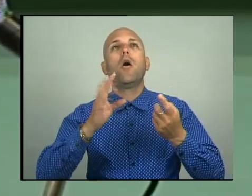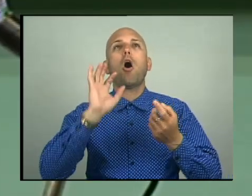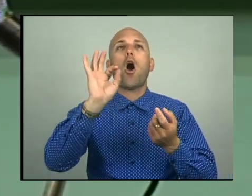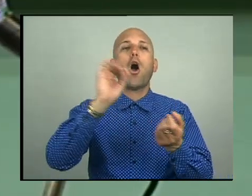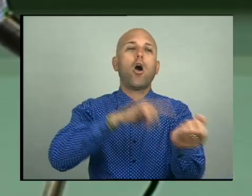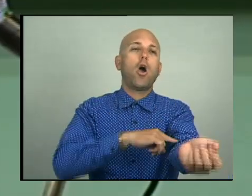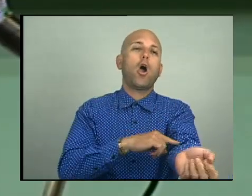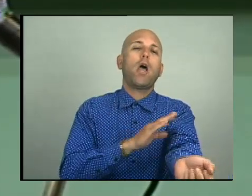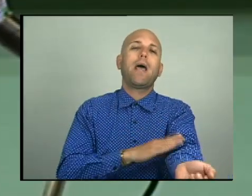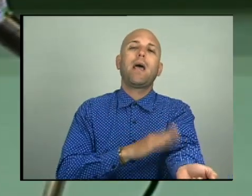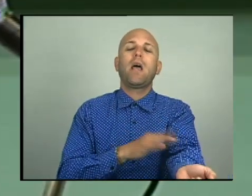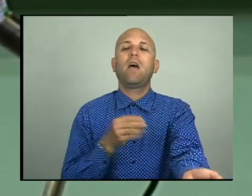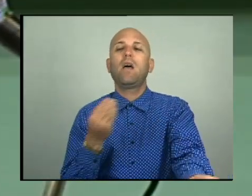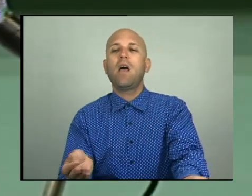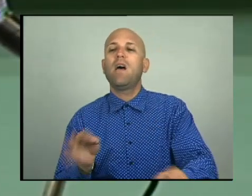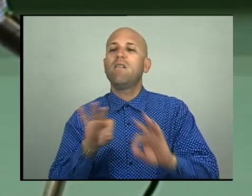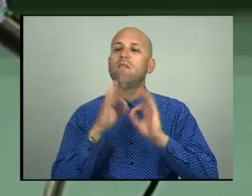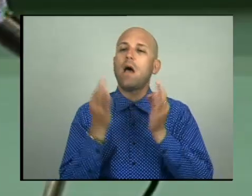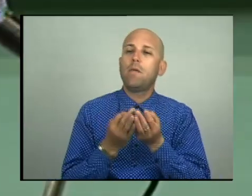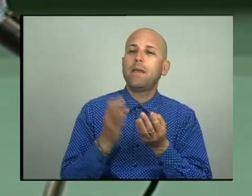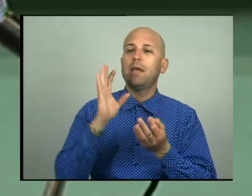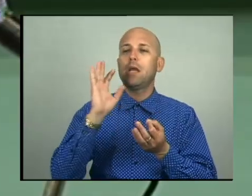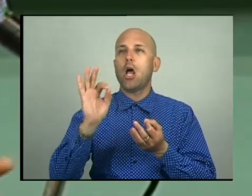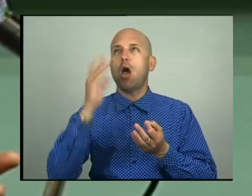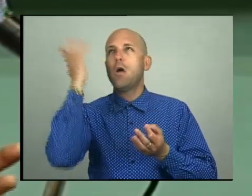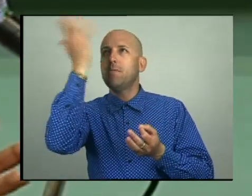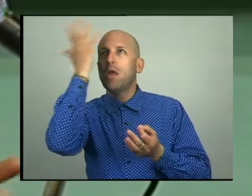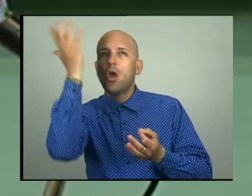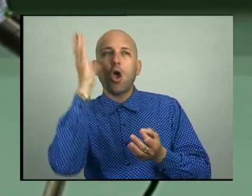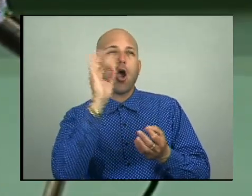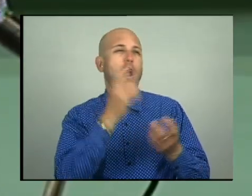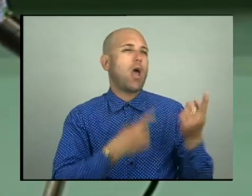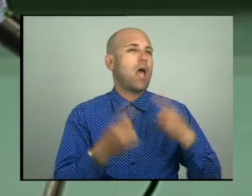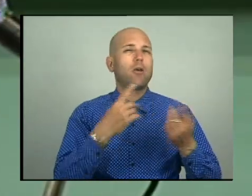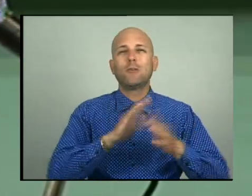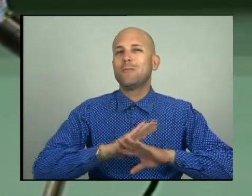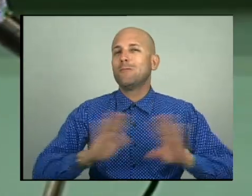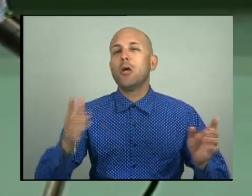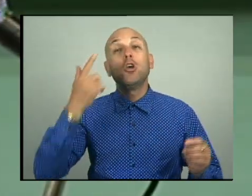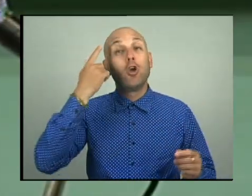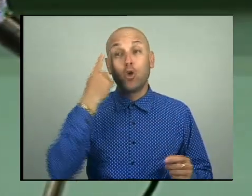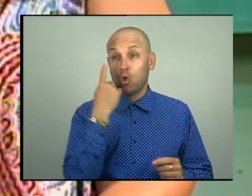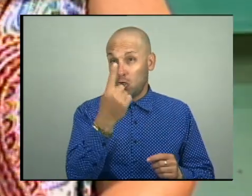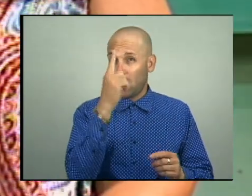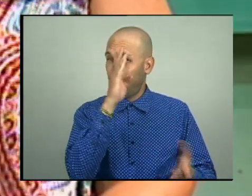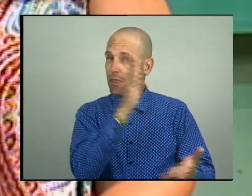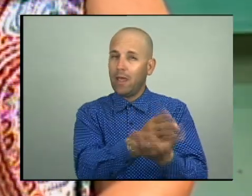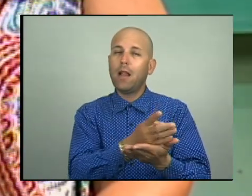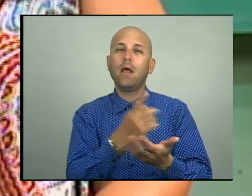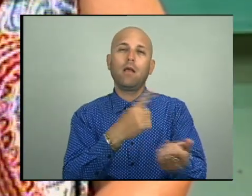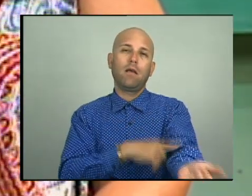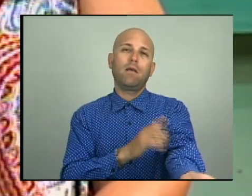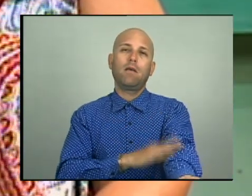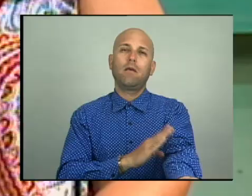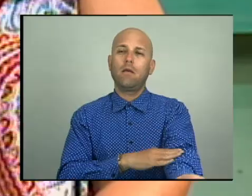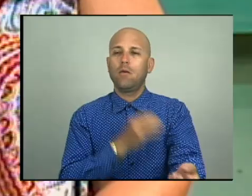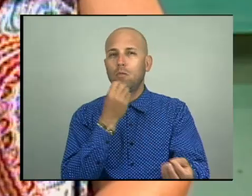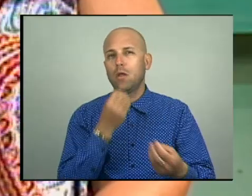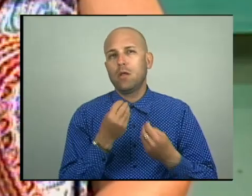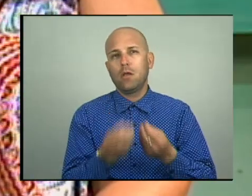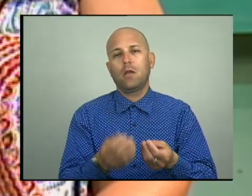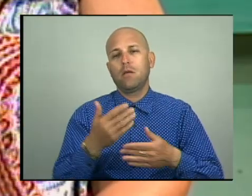cual se producen. De manera general es una cardiopatía congénita. Congénita. Pero podemos hablar de factores de